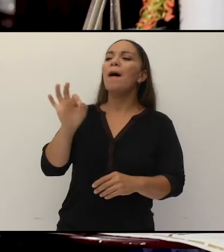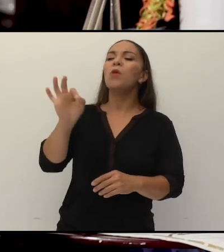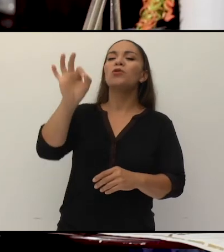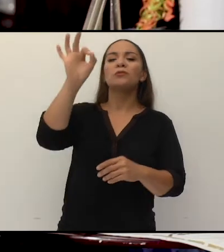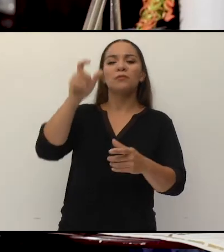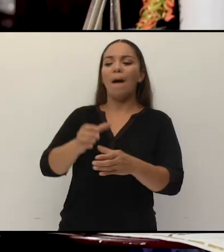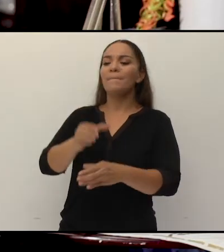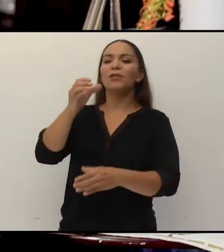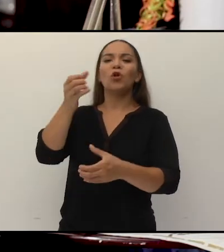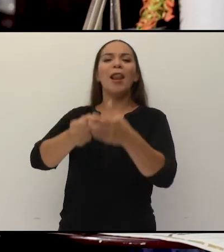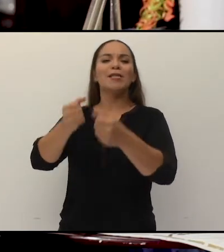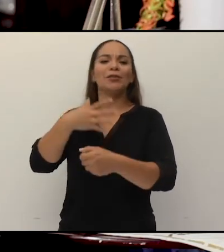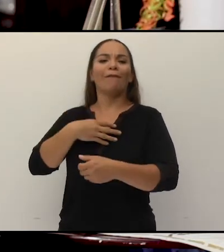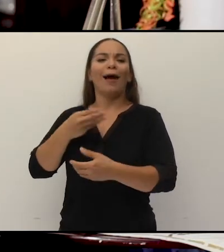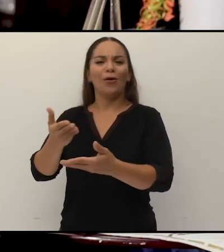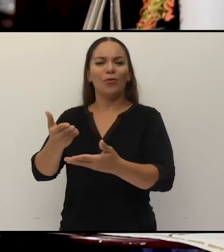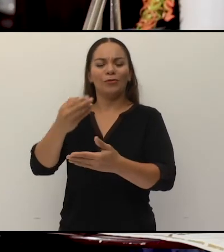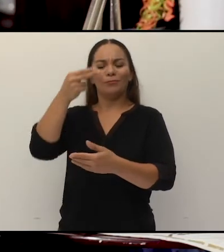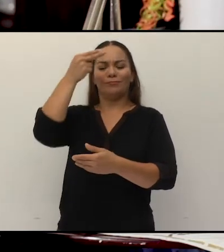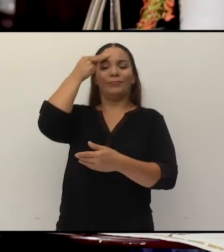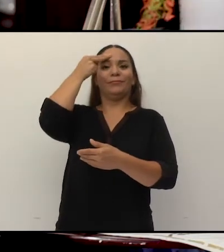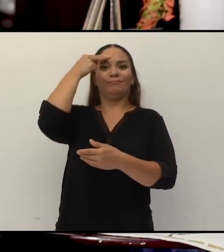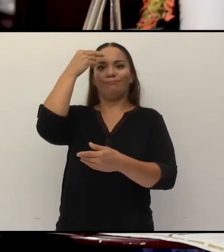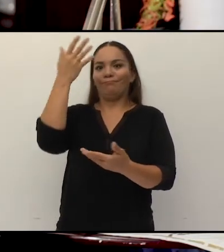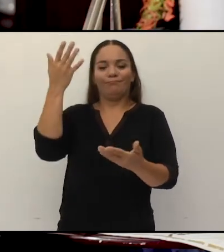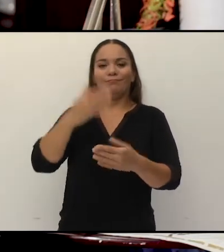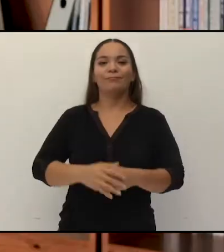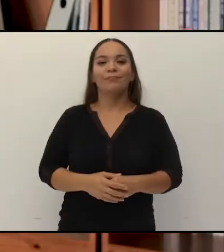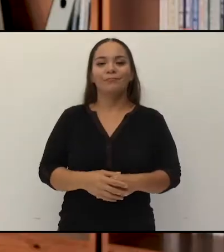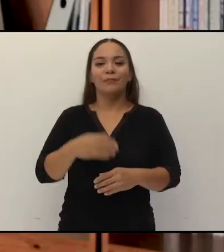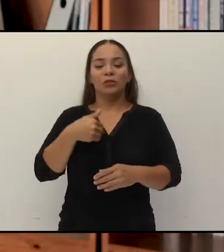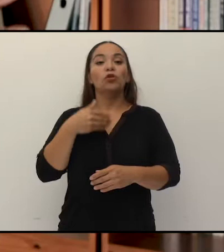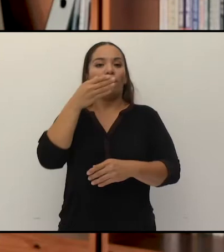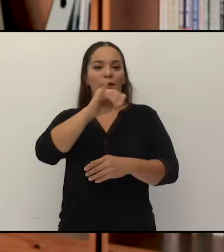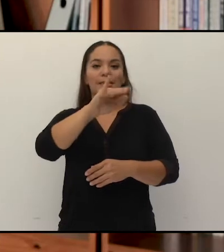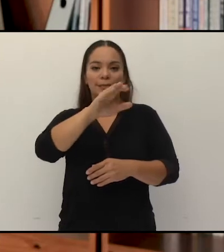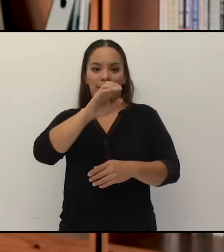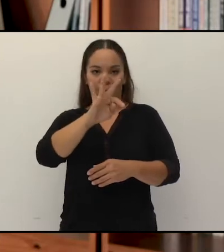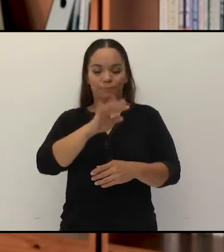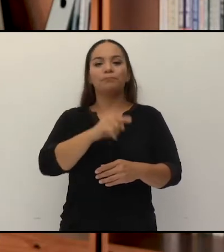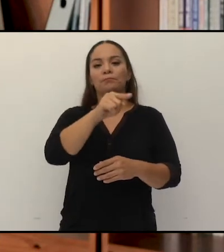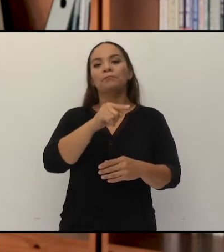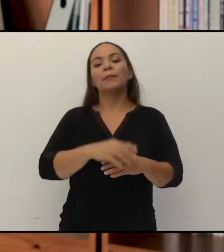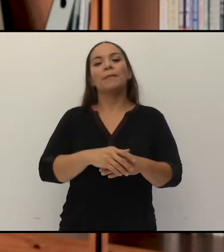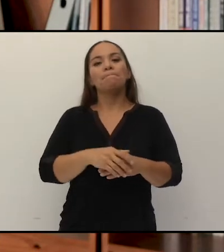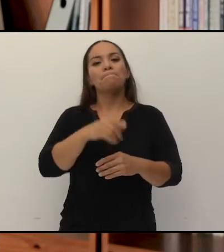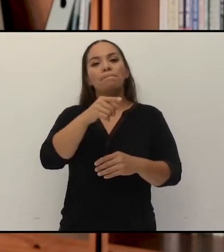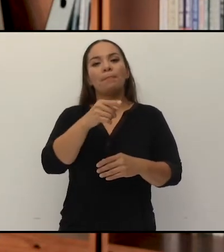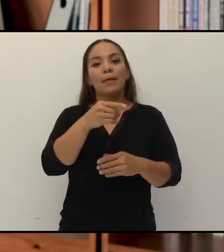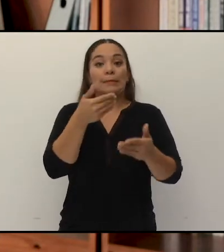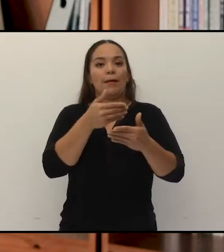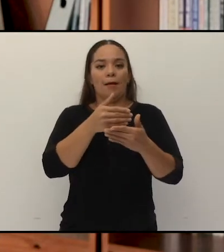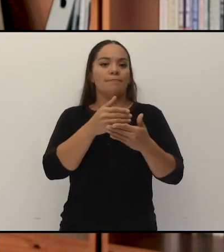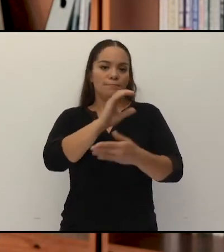¡Una mosca en un vaso de leche! Y eso se me quedó grabado. Entonces fui al ICT, que en ese entonces estaba cerca de